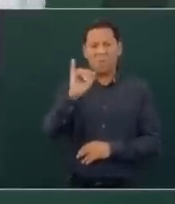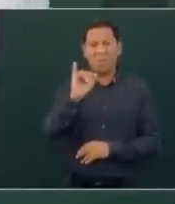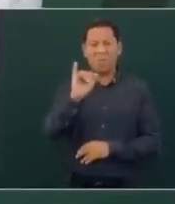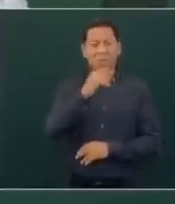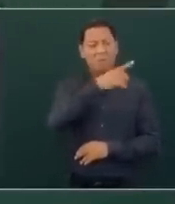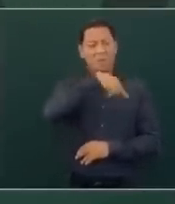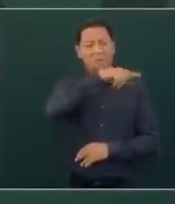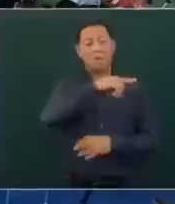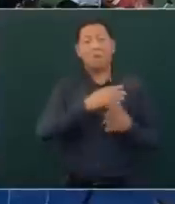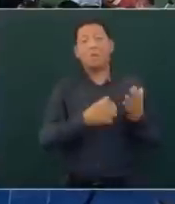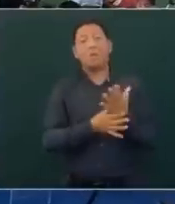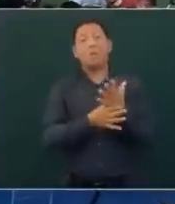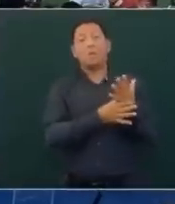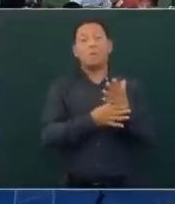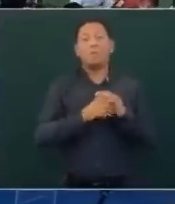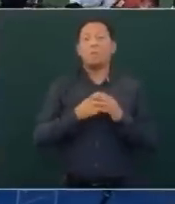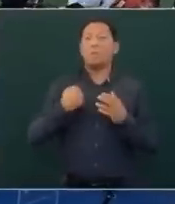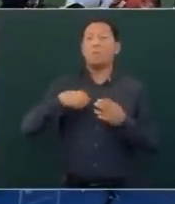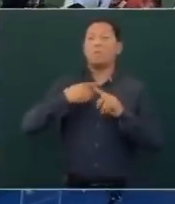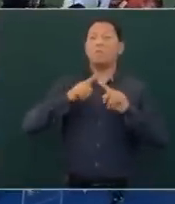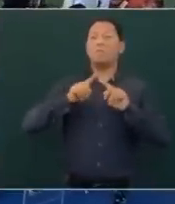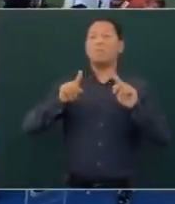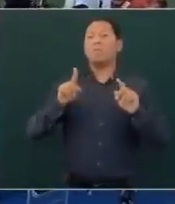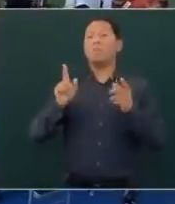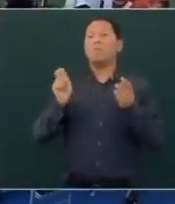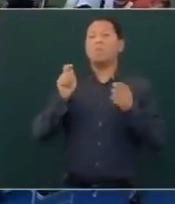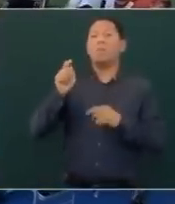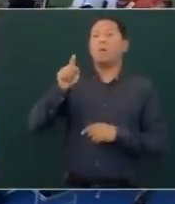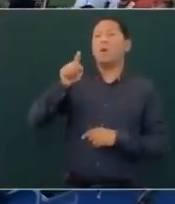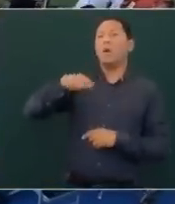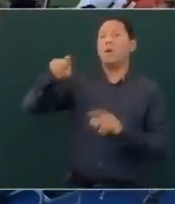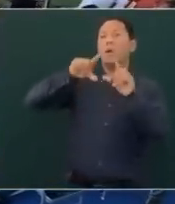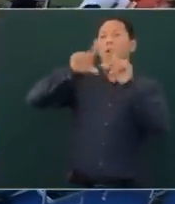Pobre gente que se la creyó